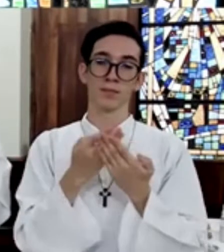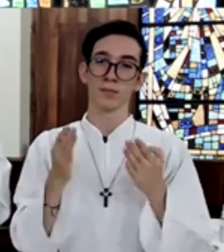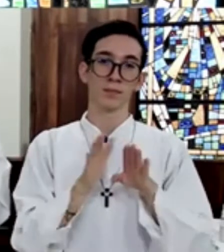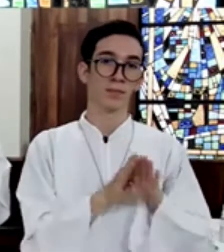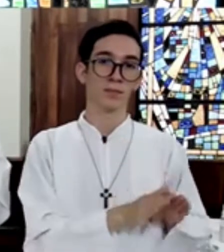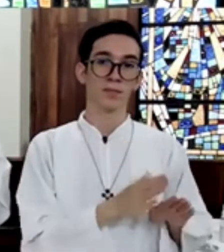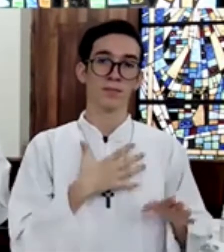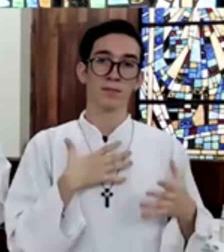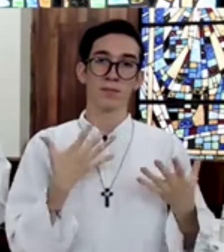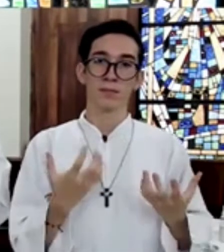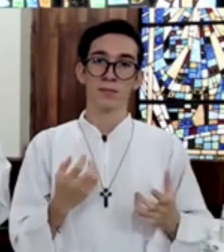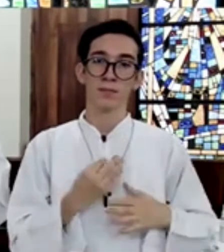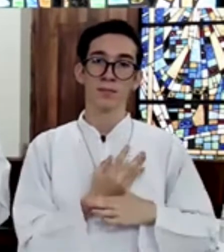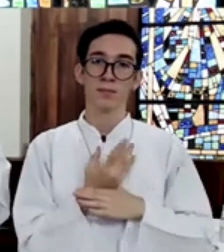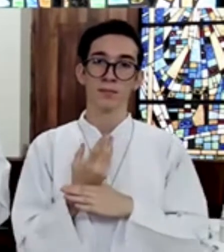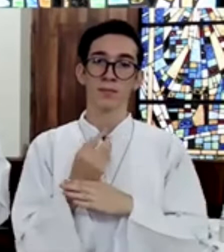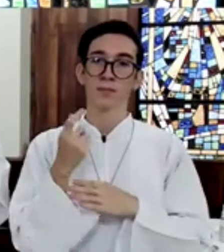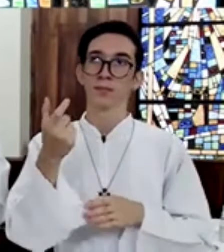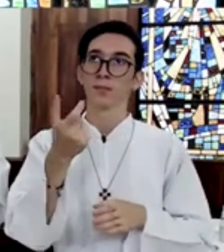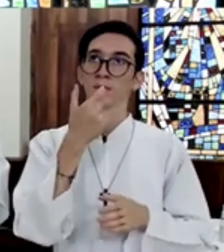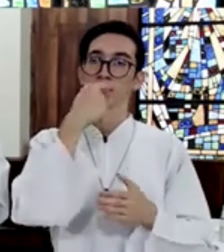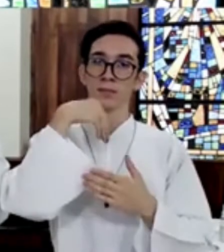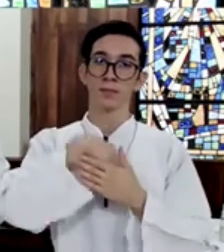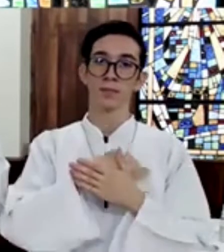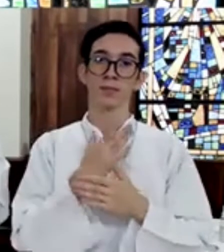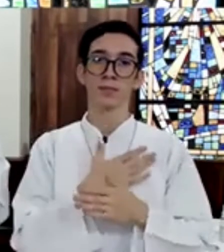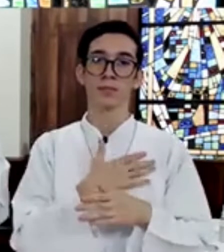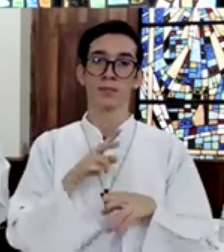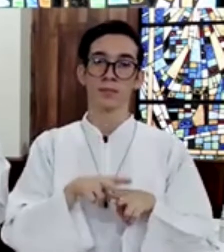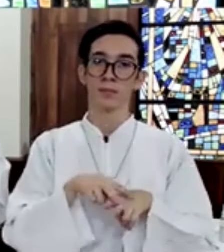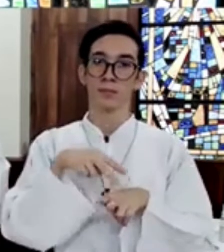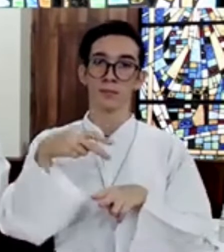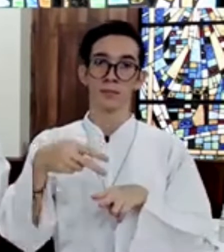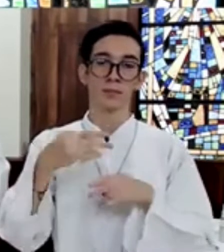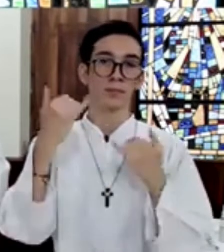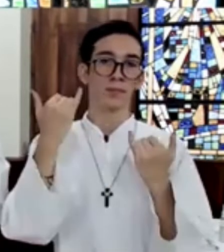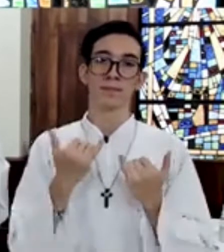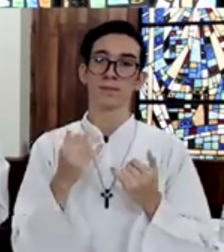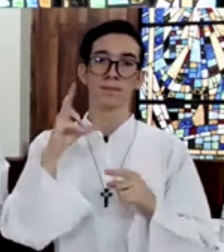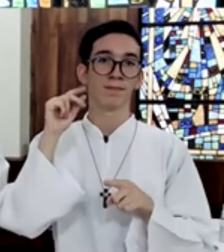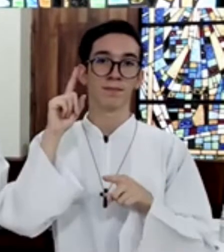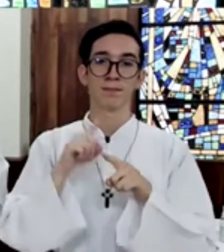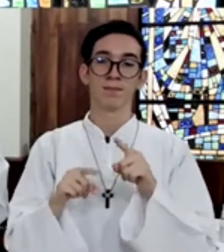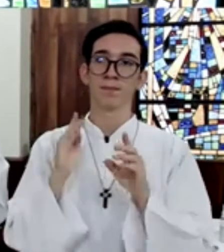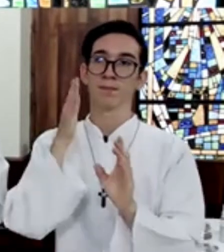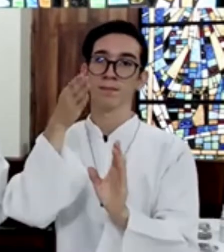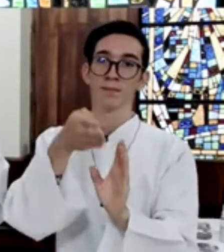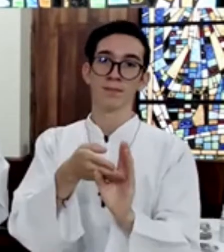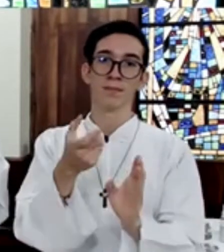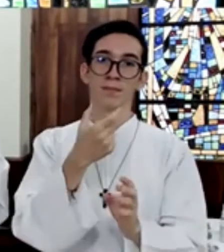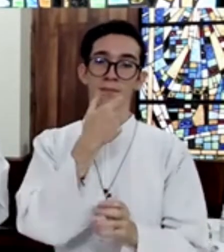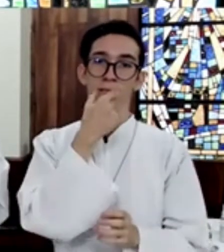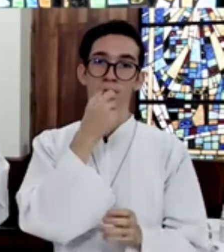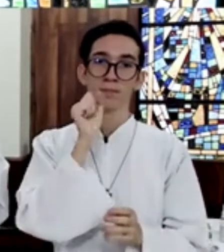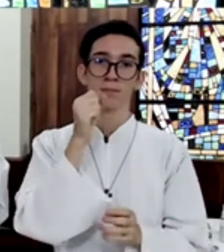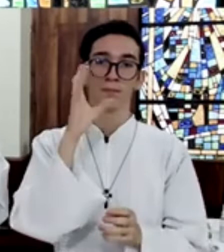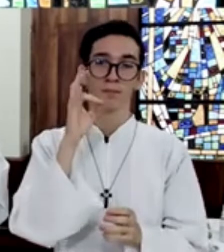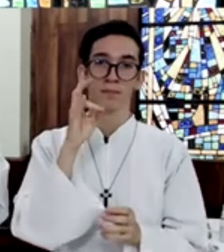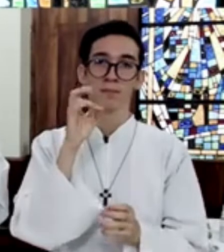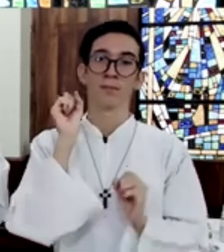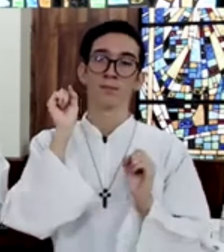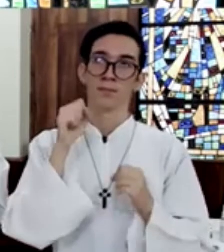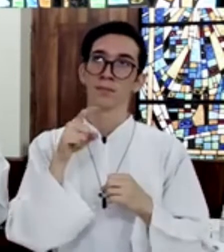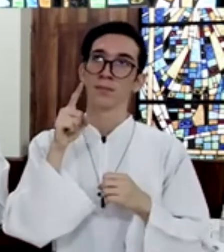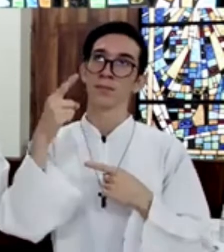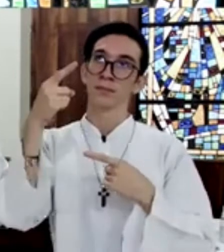cosas y deseo ardientemente recibirte dentro de mi alma. Pero no pudiendo hacerlo ahora sacramentalmente, ven